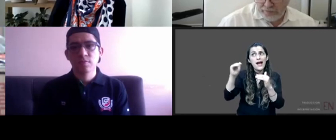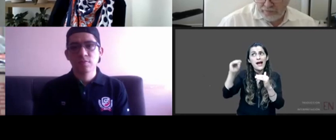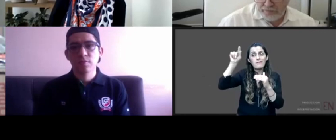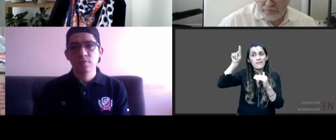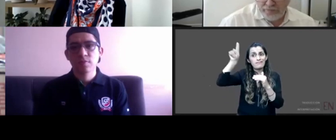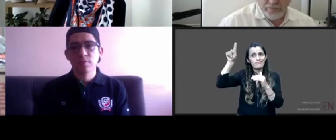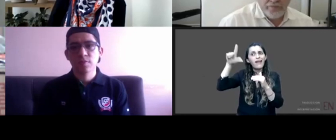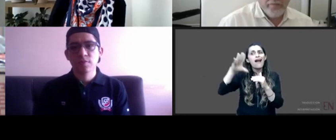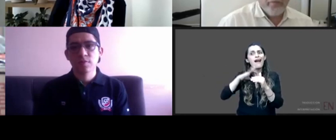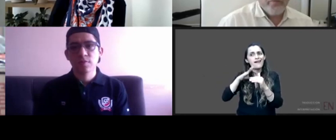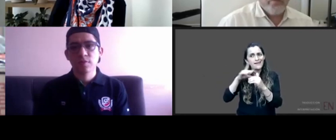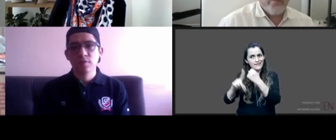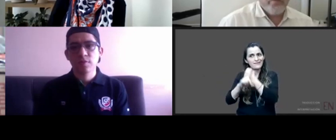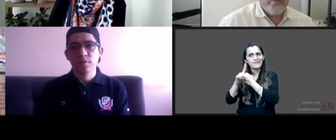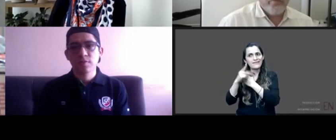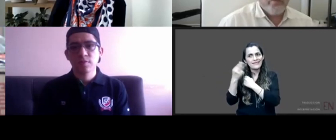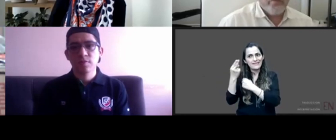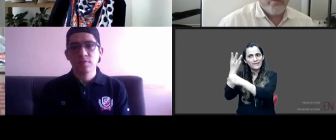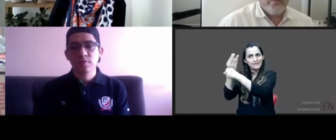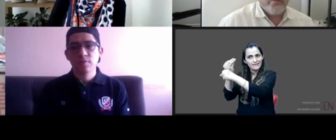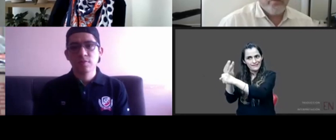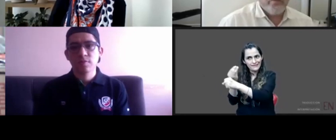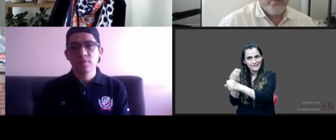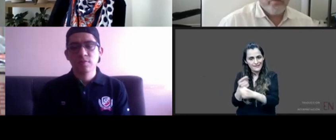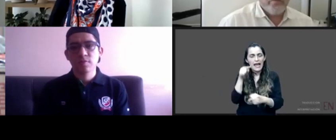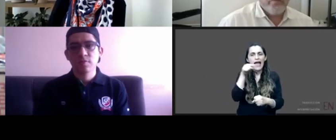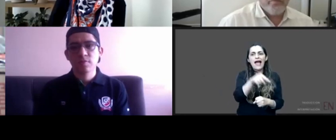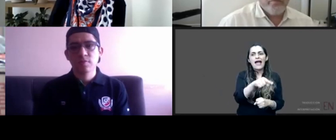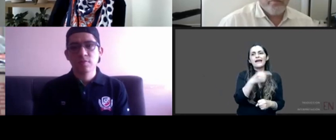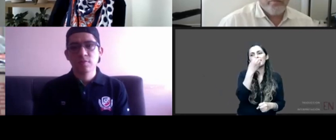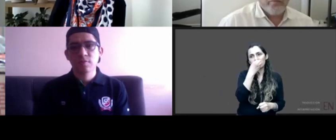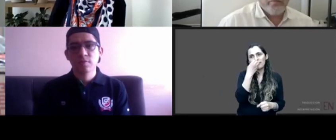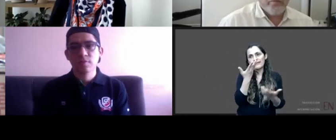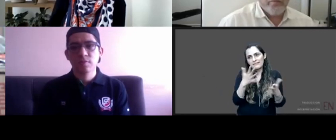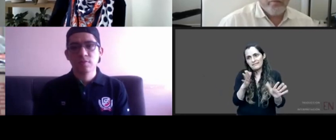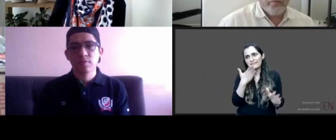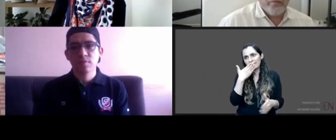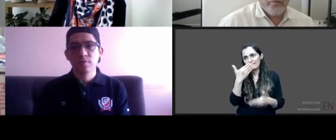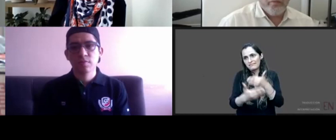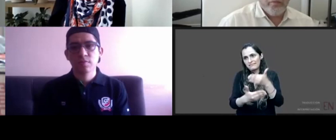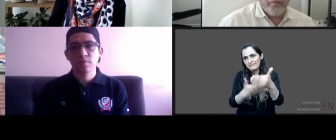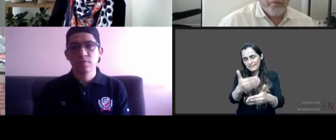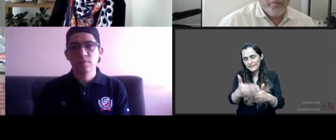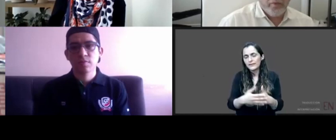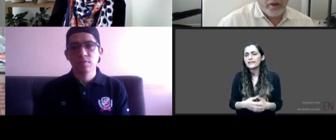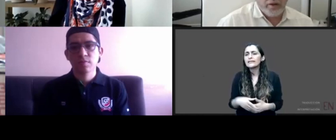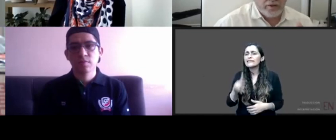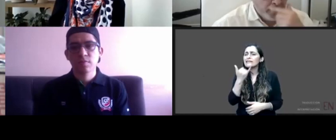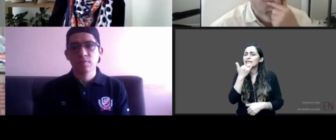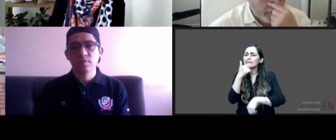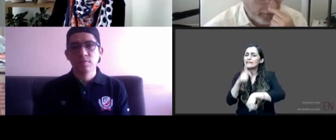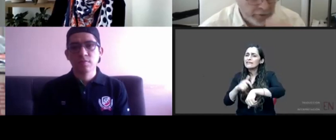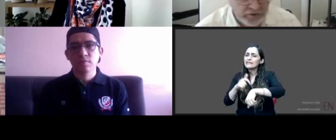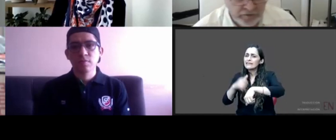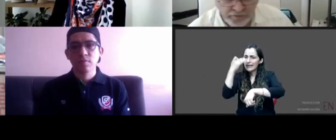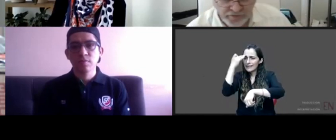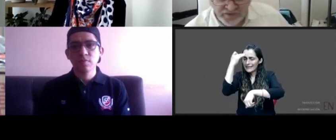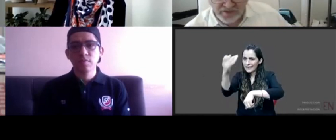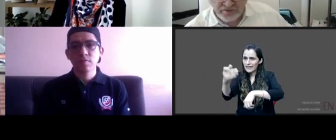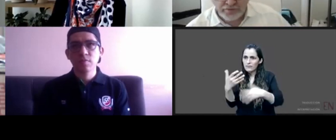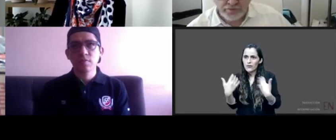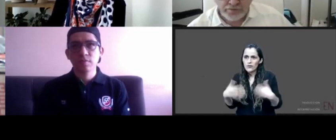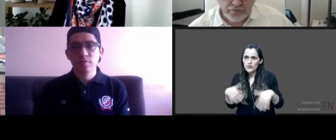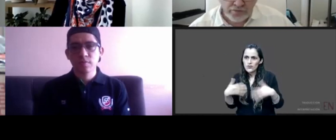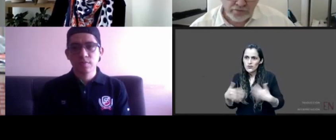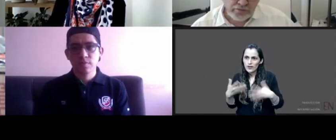énfasis. Y como última ronda, porque se nos está yendo el tiempo, espero que a la audiencia también, como a nosotros,